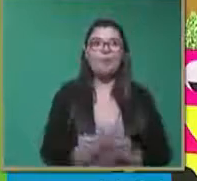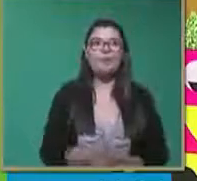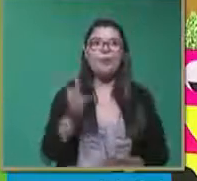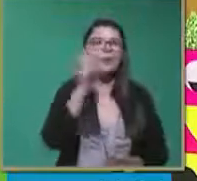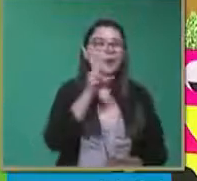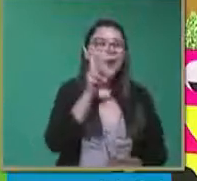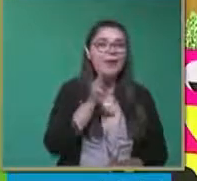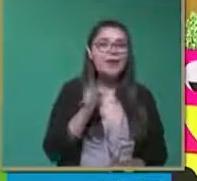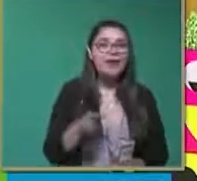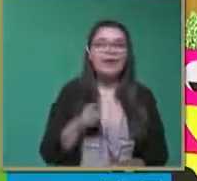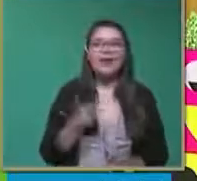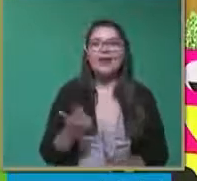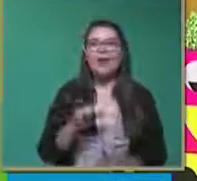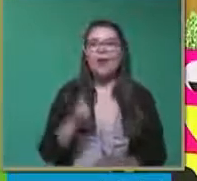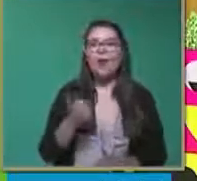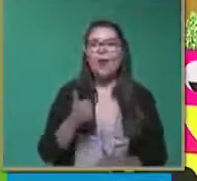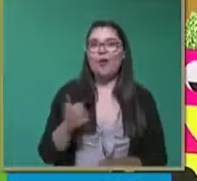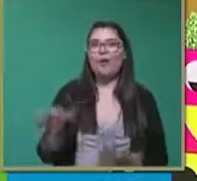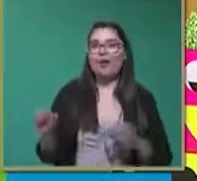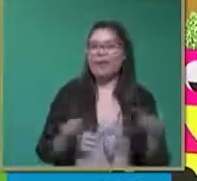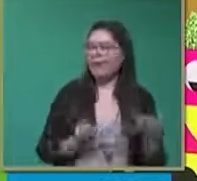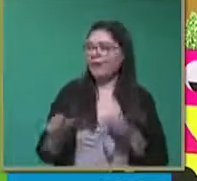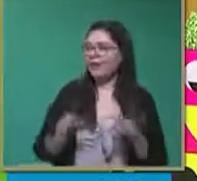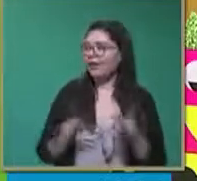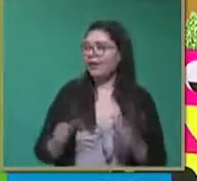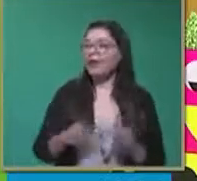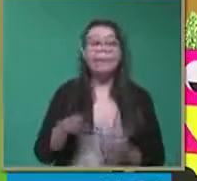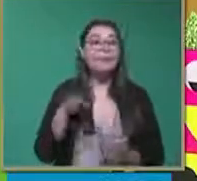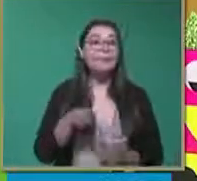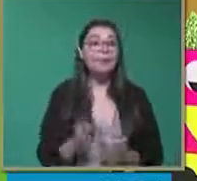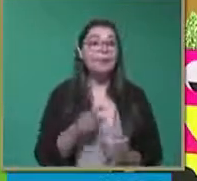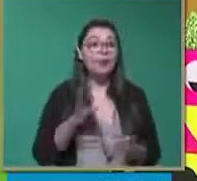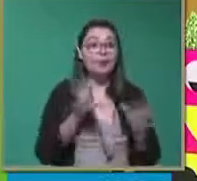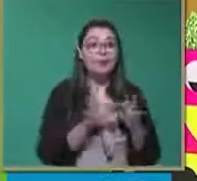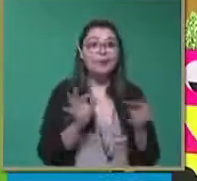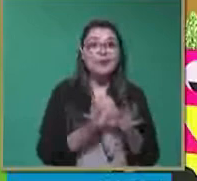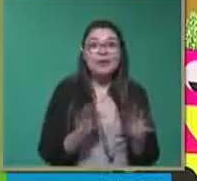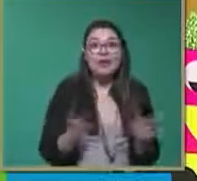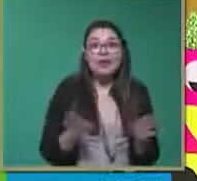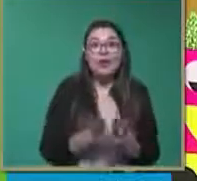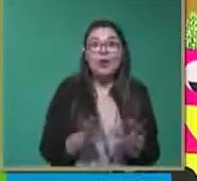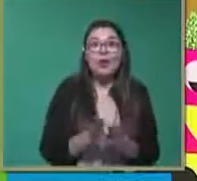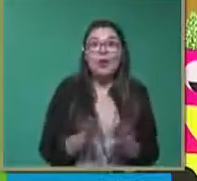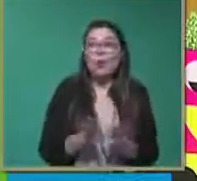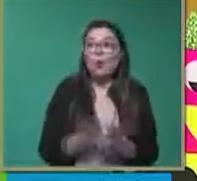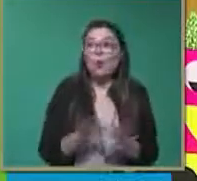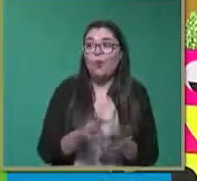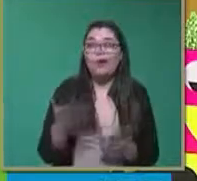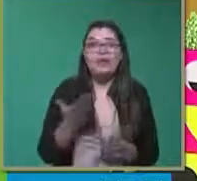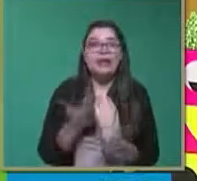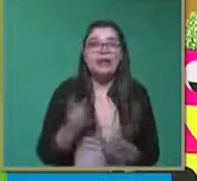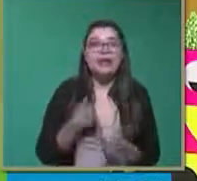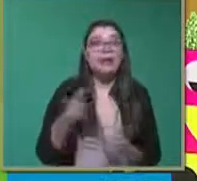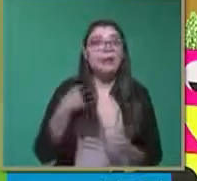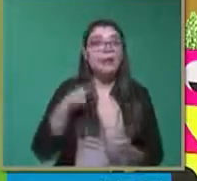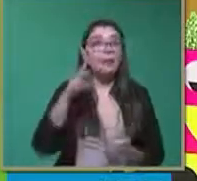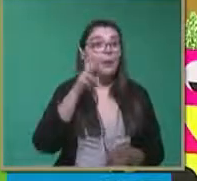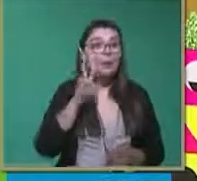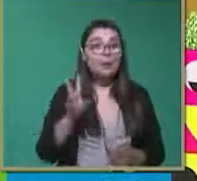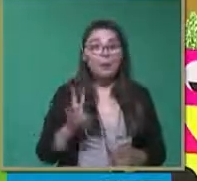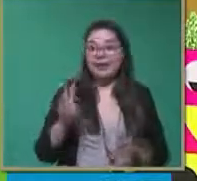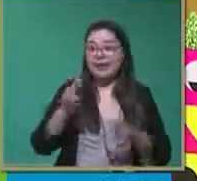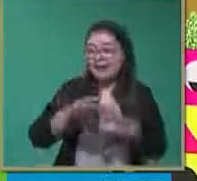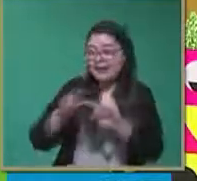ahí. Entonces, hay que pasar para este lado del estudio porque vamos a tener que ponernos en unas sillas y ustedes van